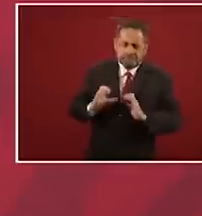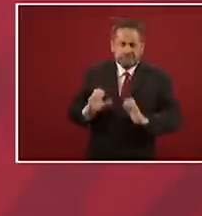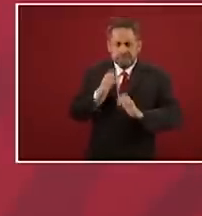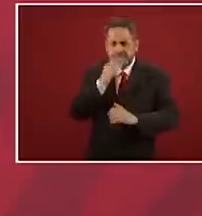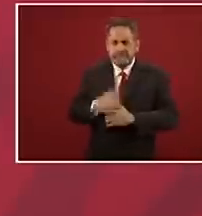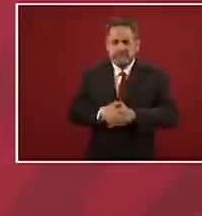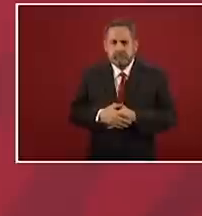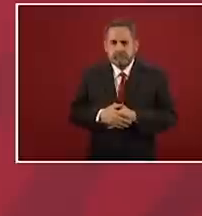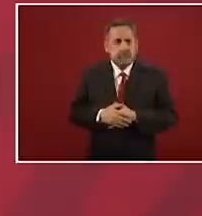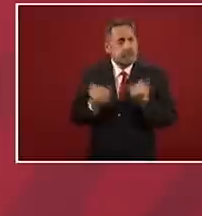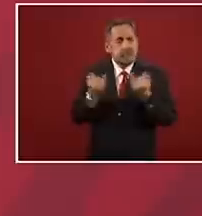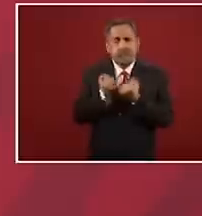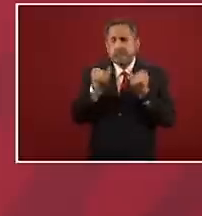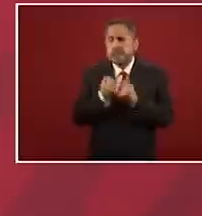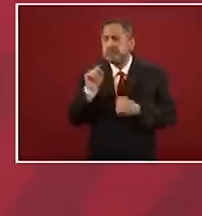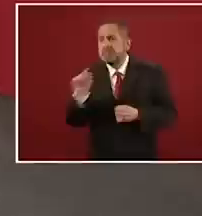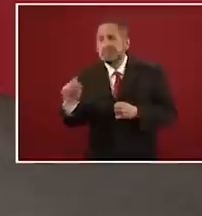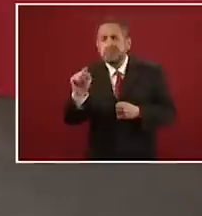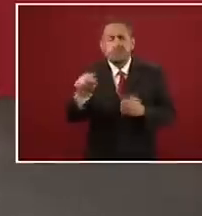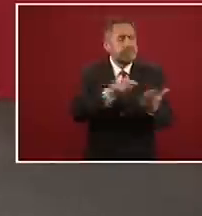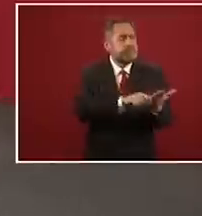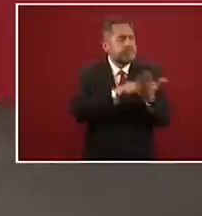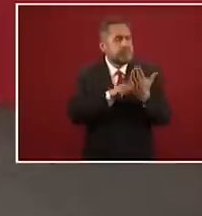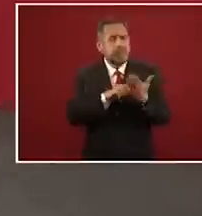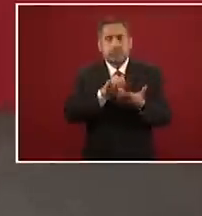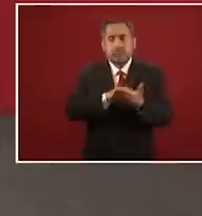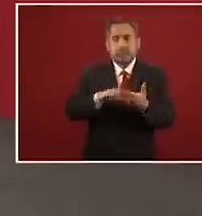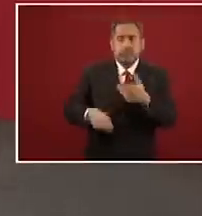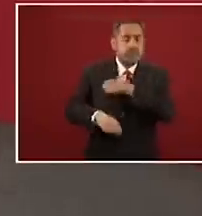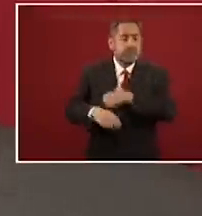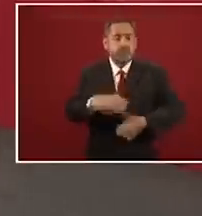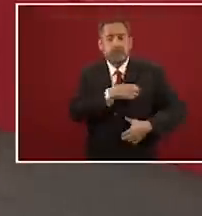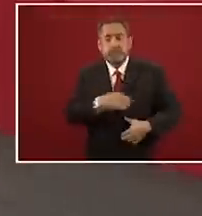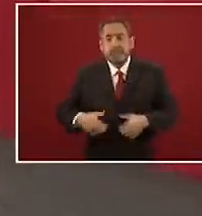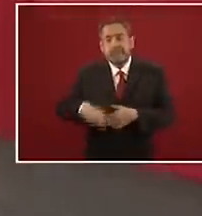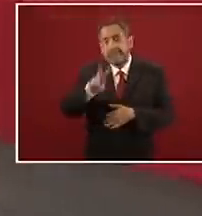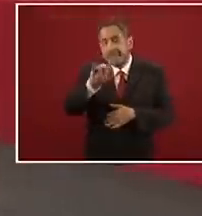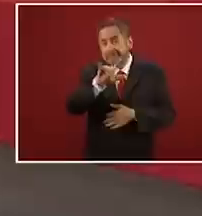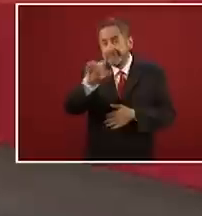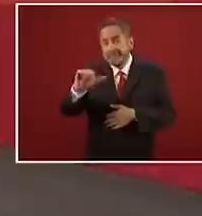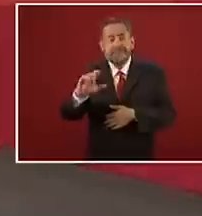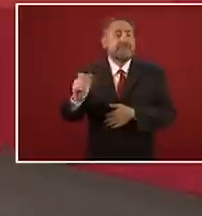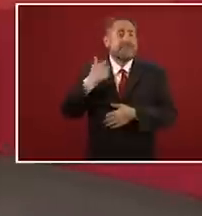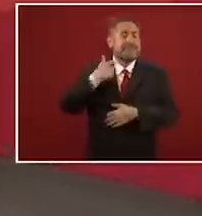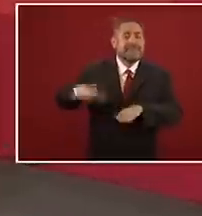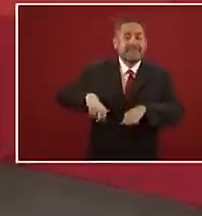Y hay muchos ejemplos. Villa fue gobernador